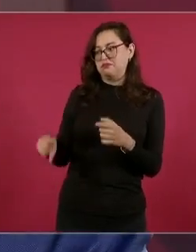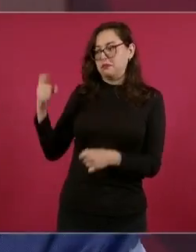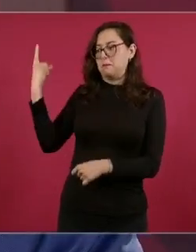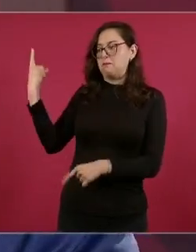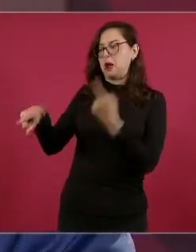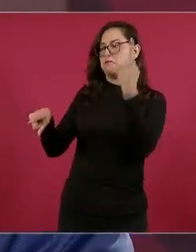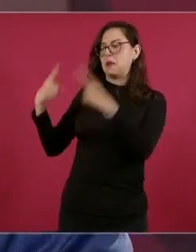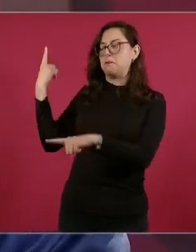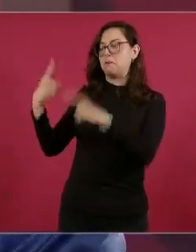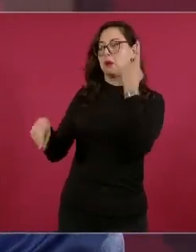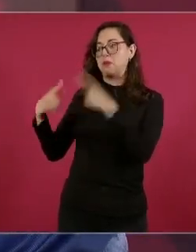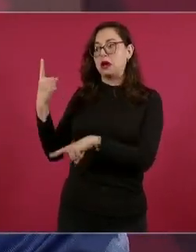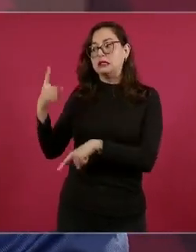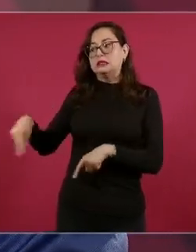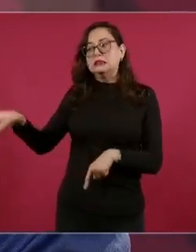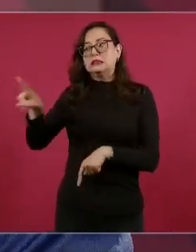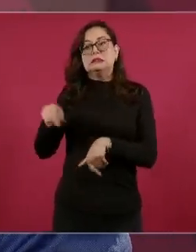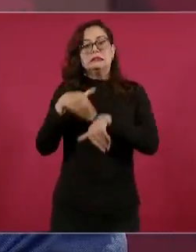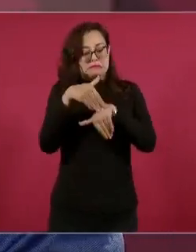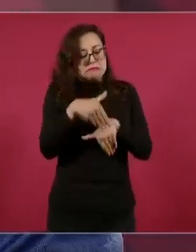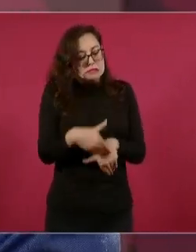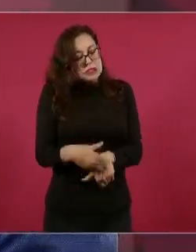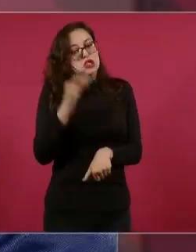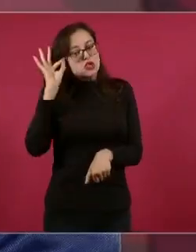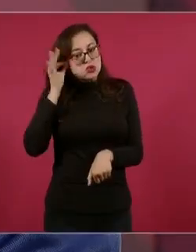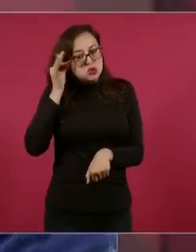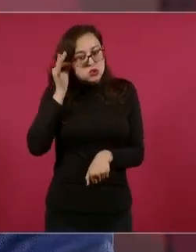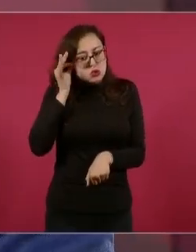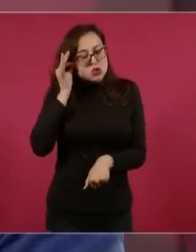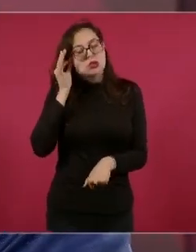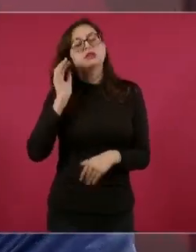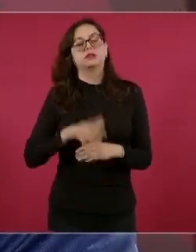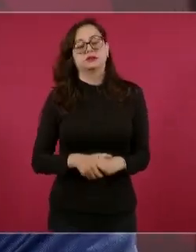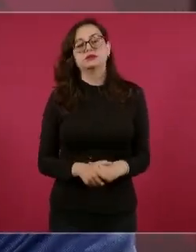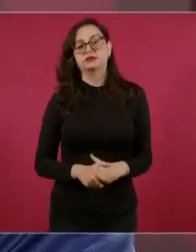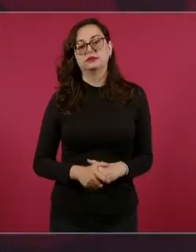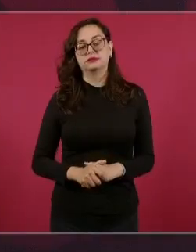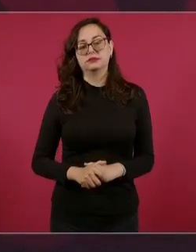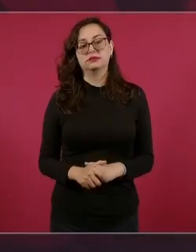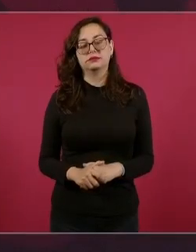donde los ministros son como empleados de los potentados.